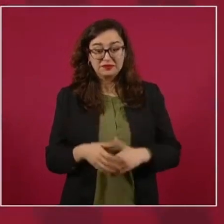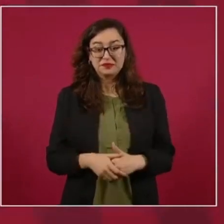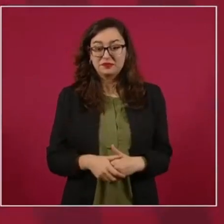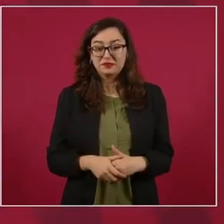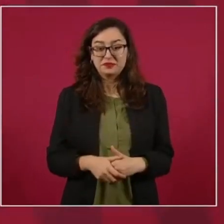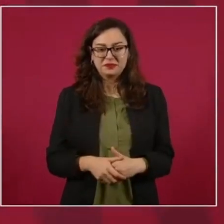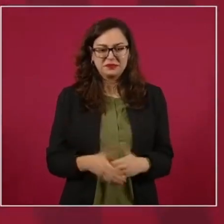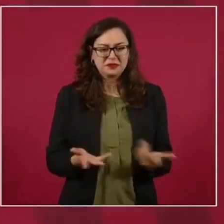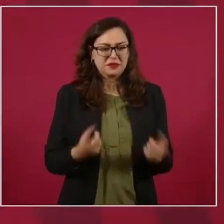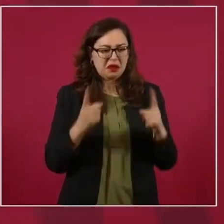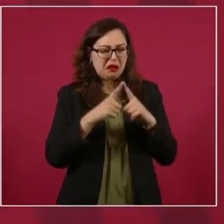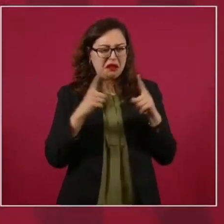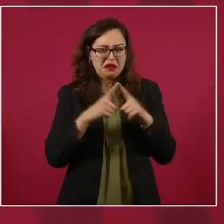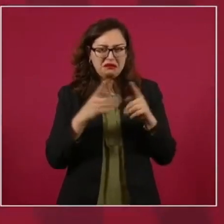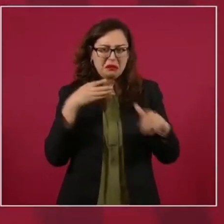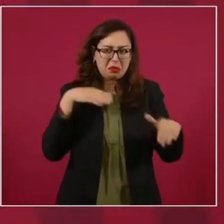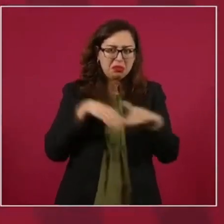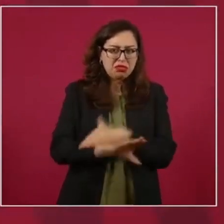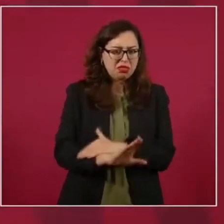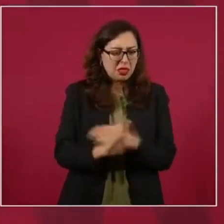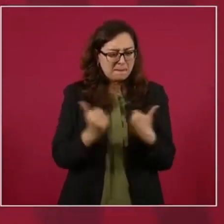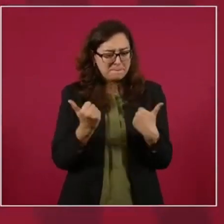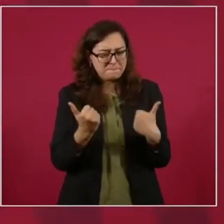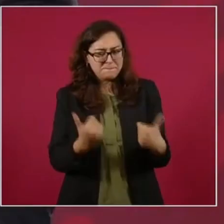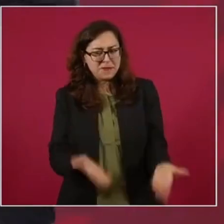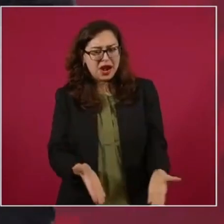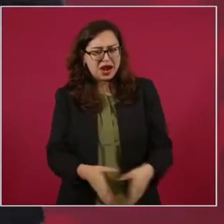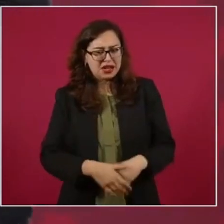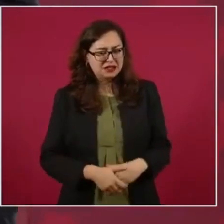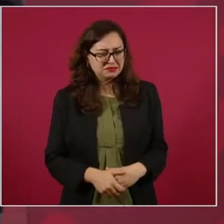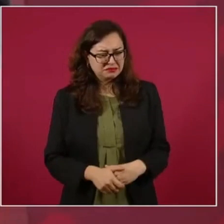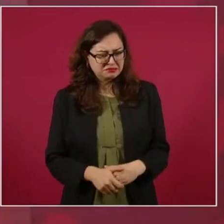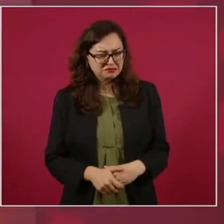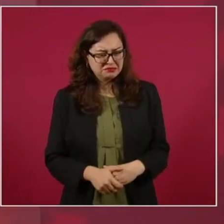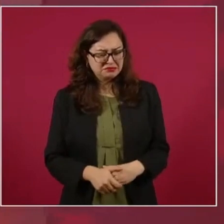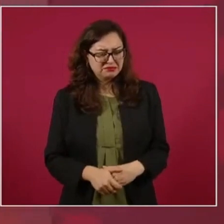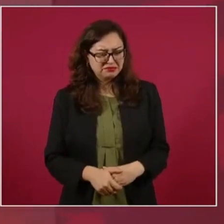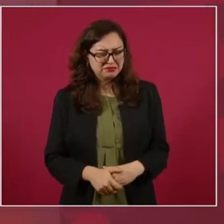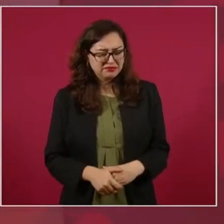¿Para qué vamos a los templos? ¿Para qué vamos